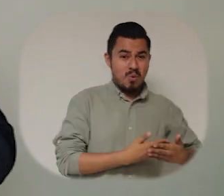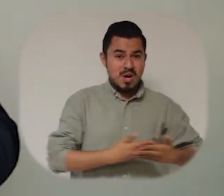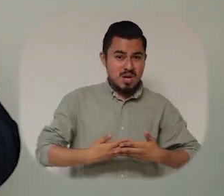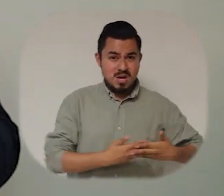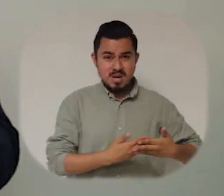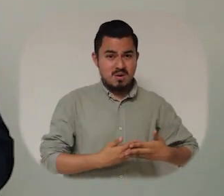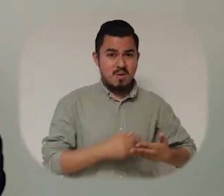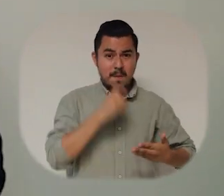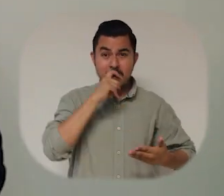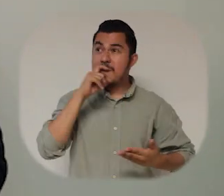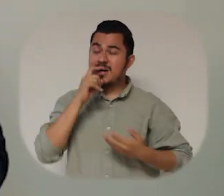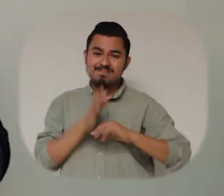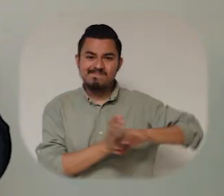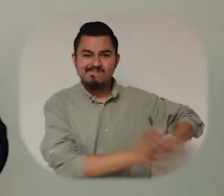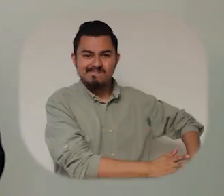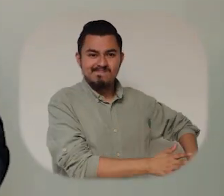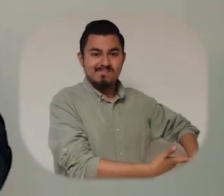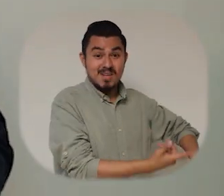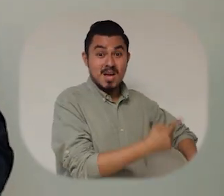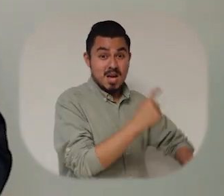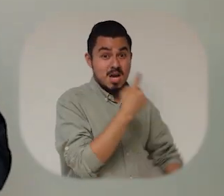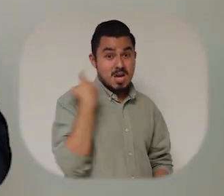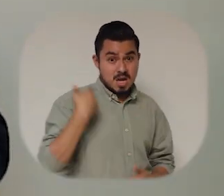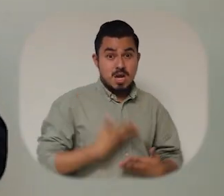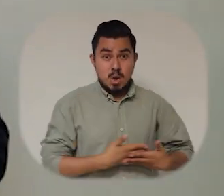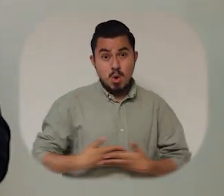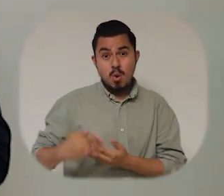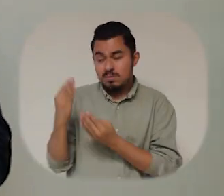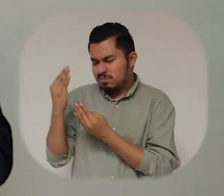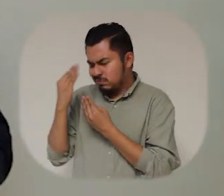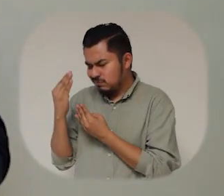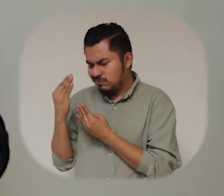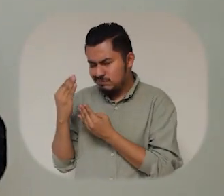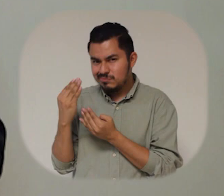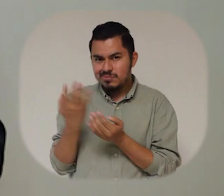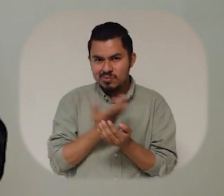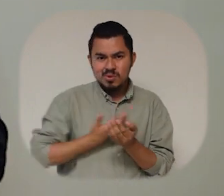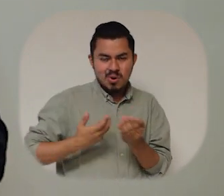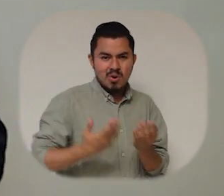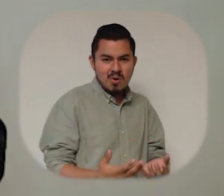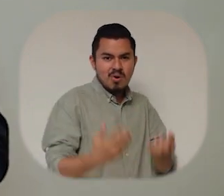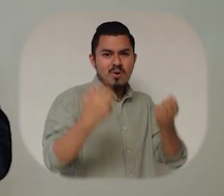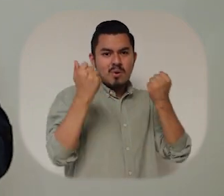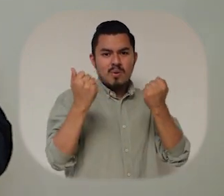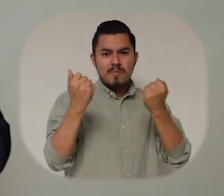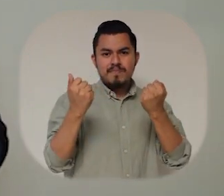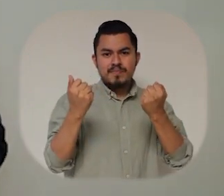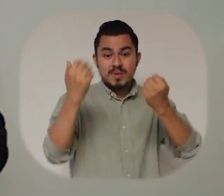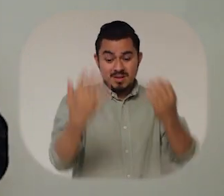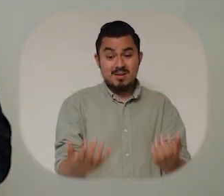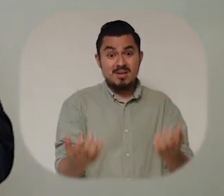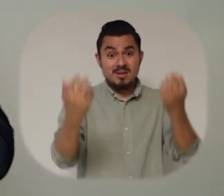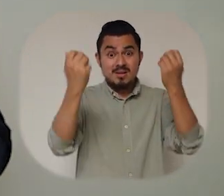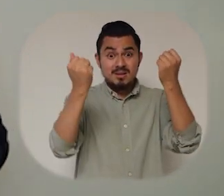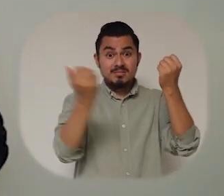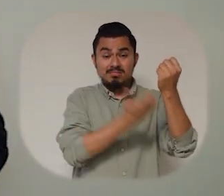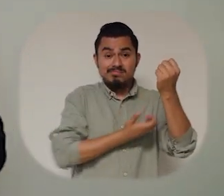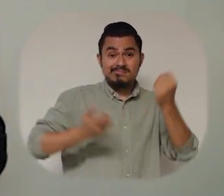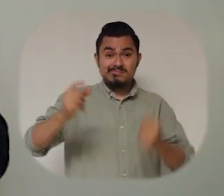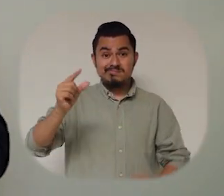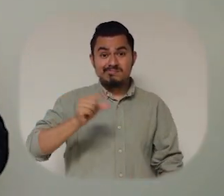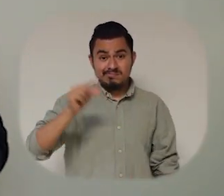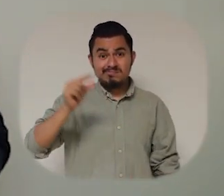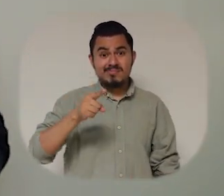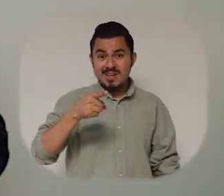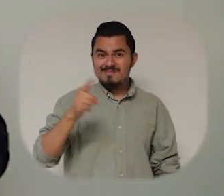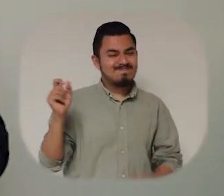para el Padre, obedeció hasta ese punto y murió y nos rescató así. Así que la salvación que